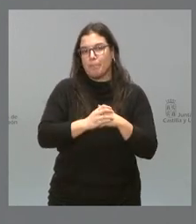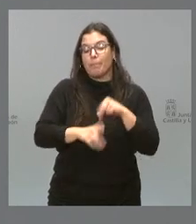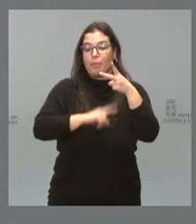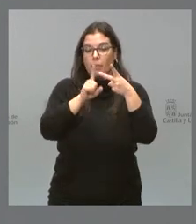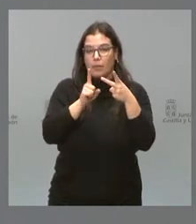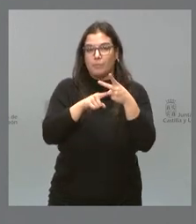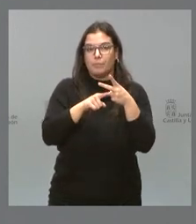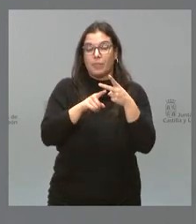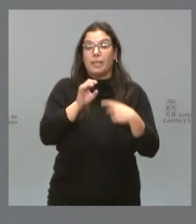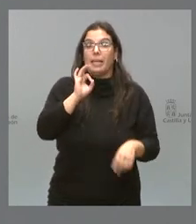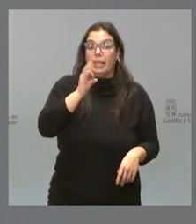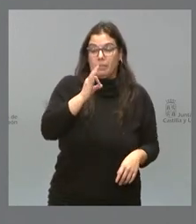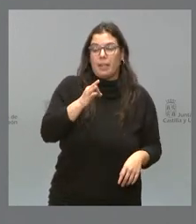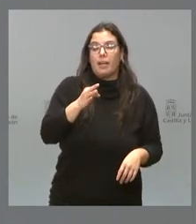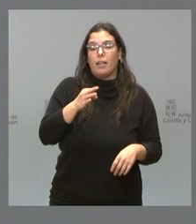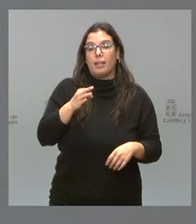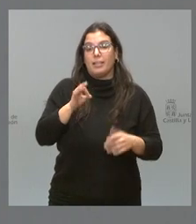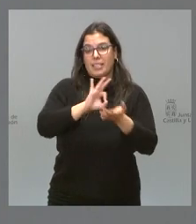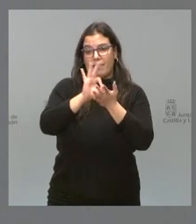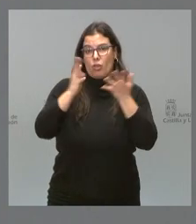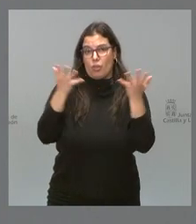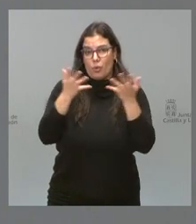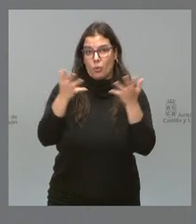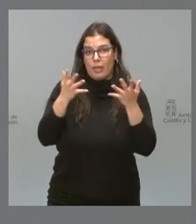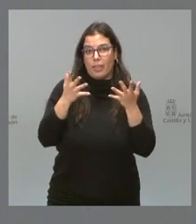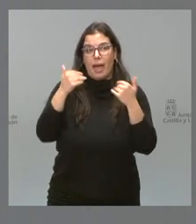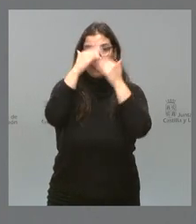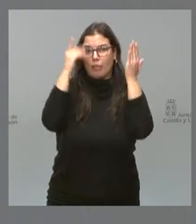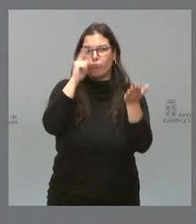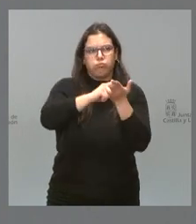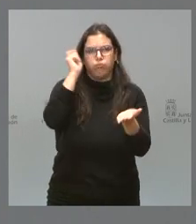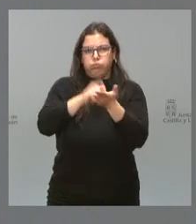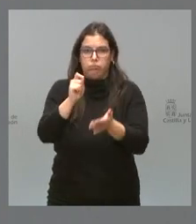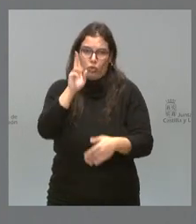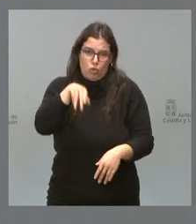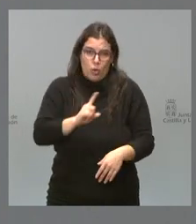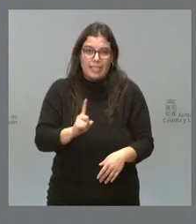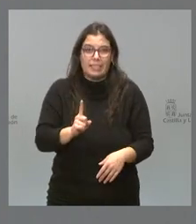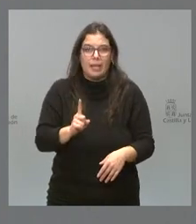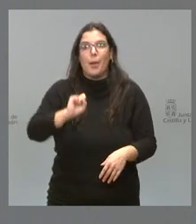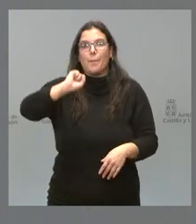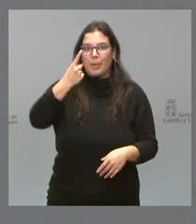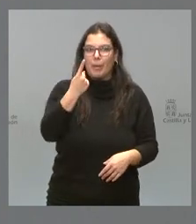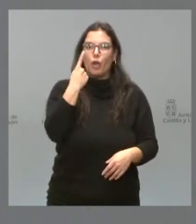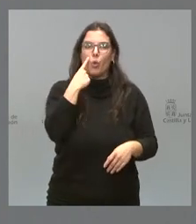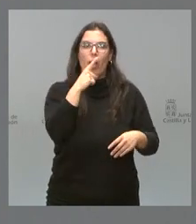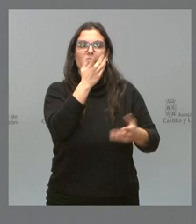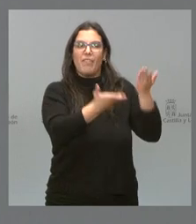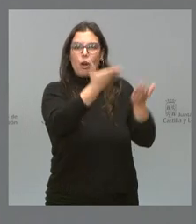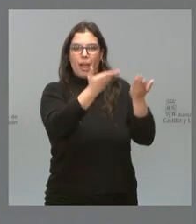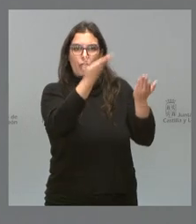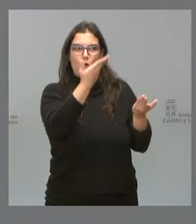segundo lugar es verdad que la atención en un servicio de urgencias no es inmediata siempre lo primero que hay es un triaje y por tanto